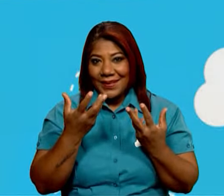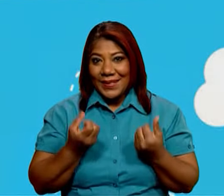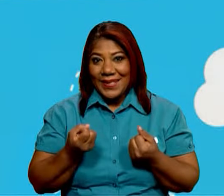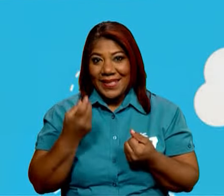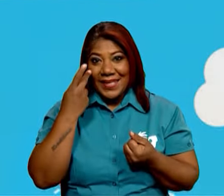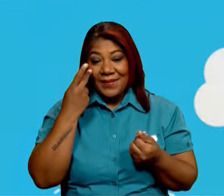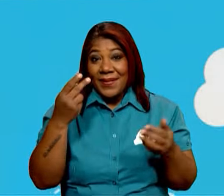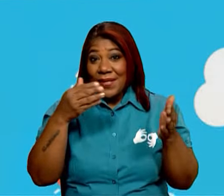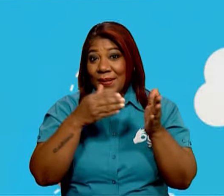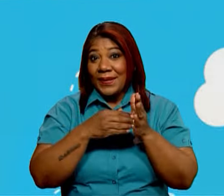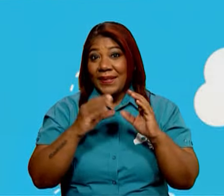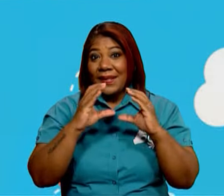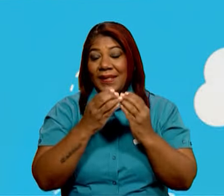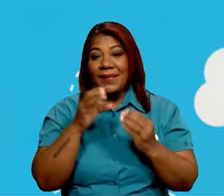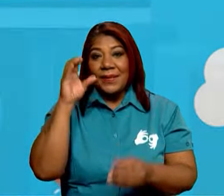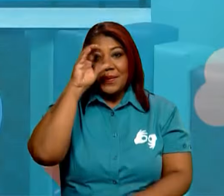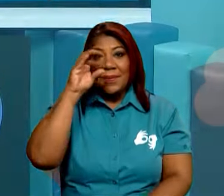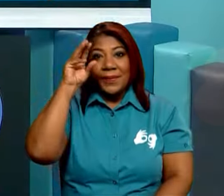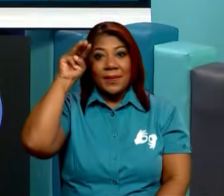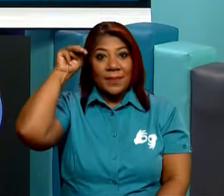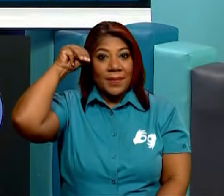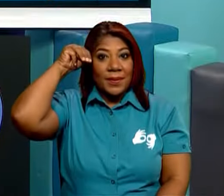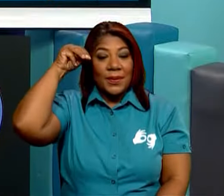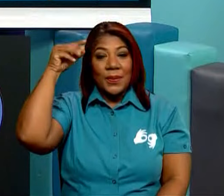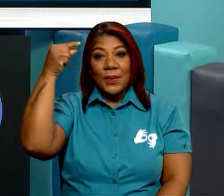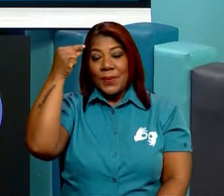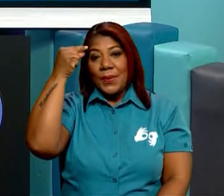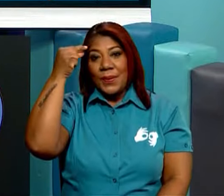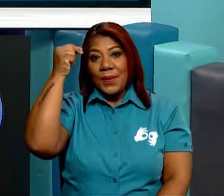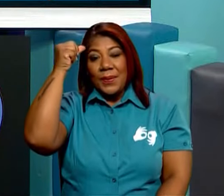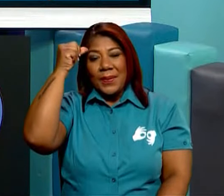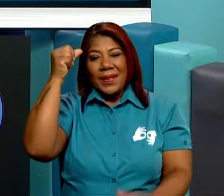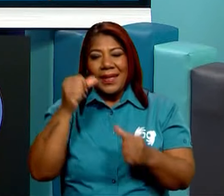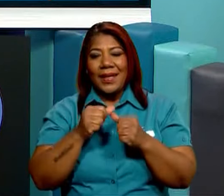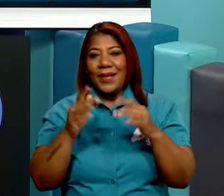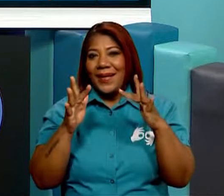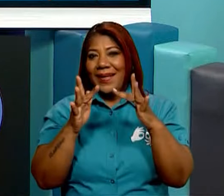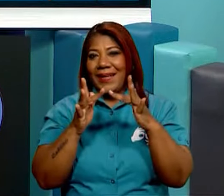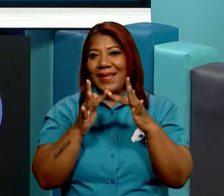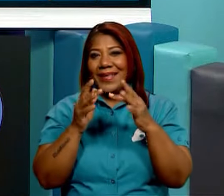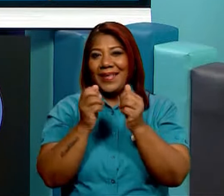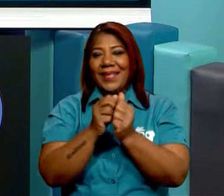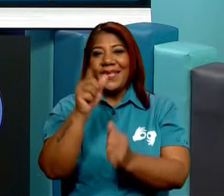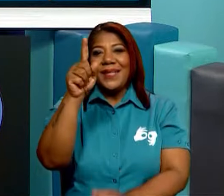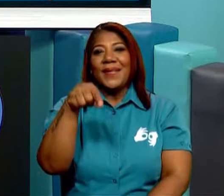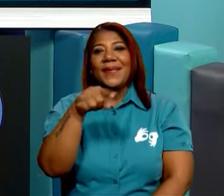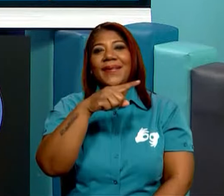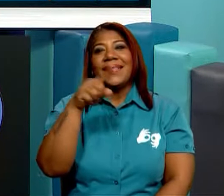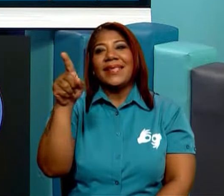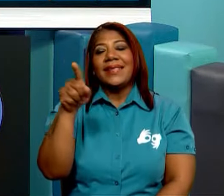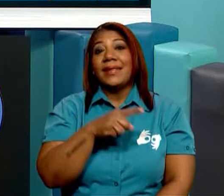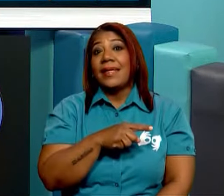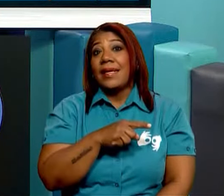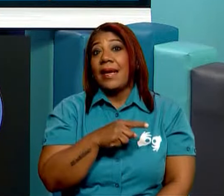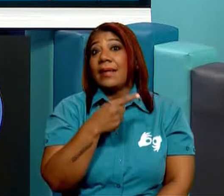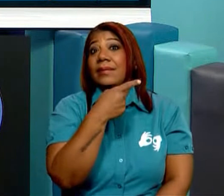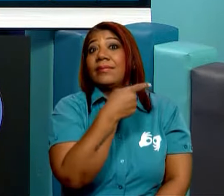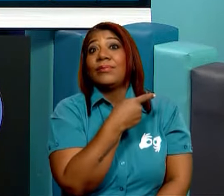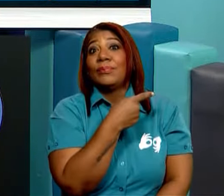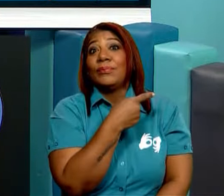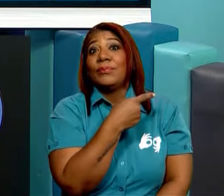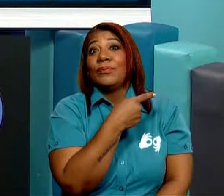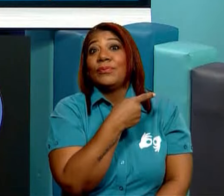la clase, puedes verla por la aplicación de MedCon Go. Y recuerda, conéctate con la estrella.